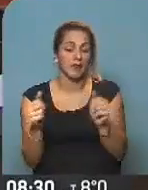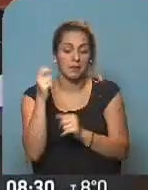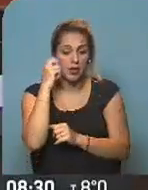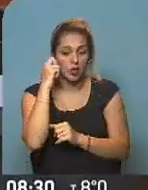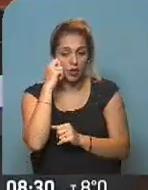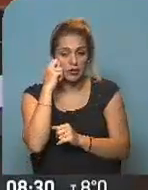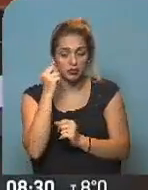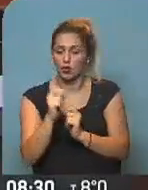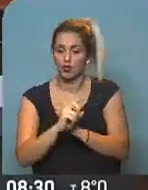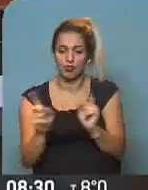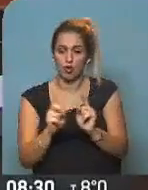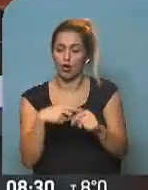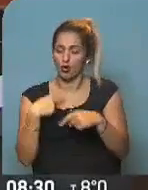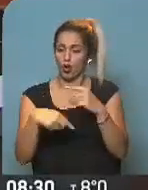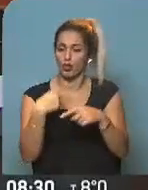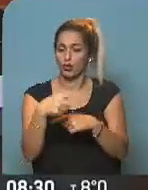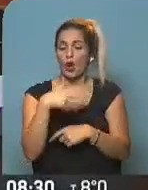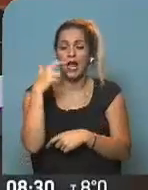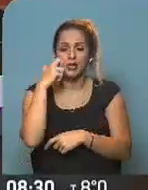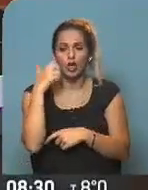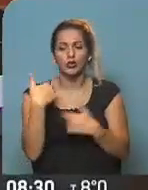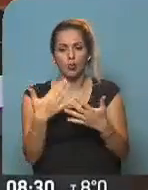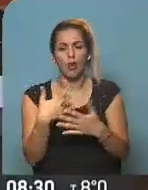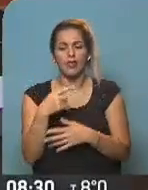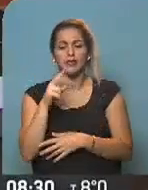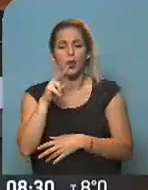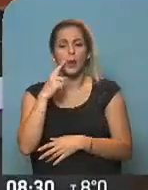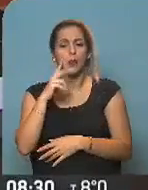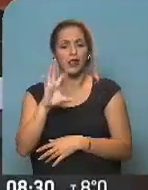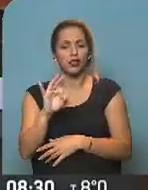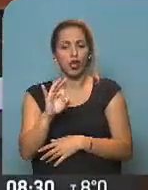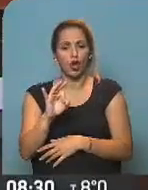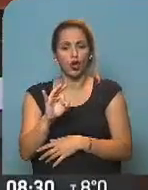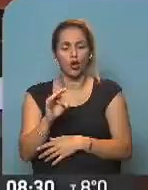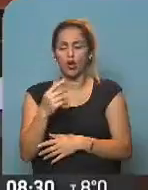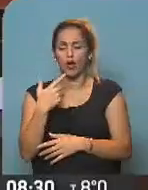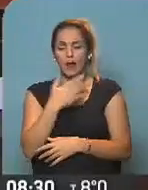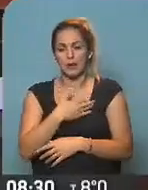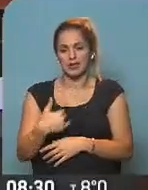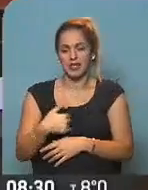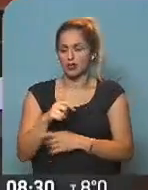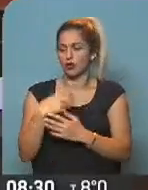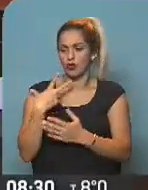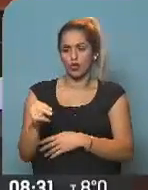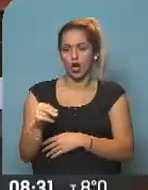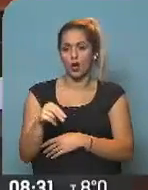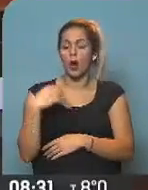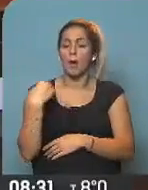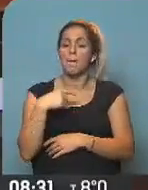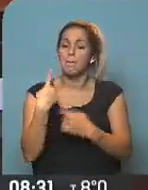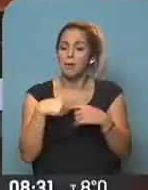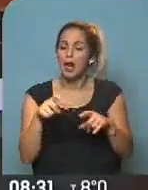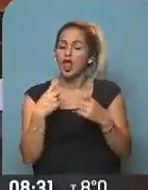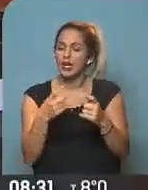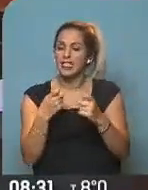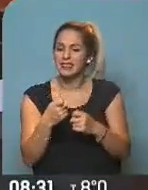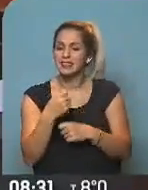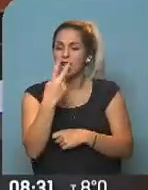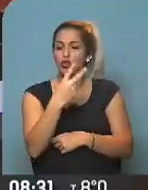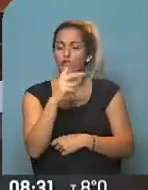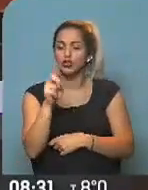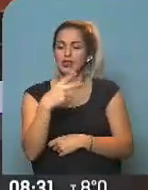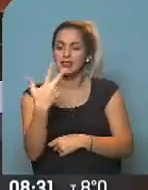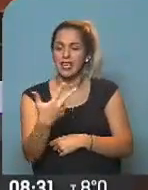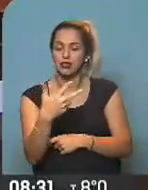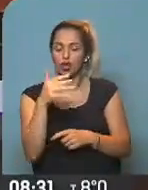No, de ninguna manera. ¿El Congreso puede rechazar un veto presidencial? Sí, pero necesita dos tercios del Parlamento Nacional, dos tercios de